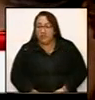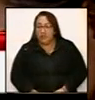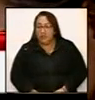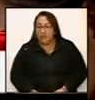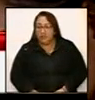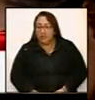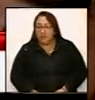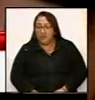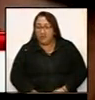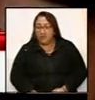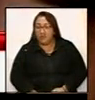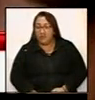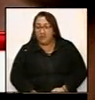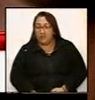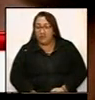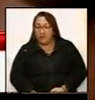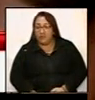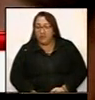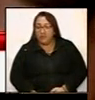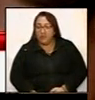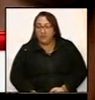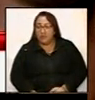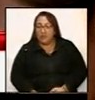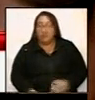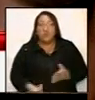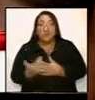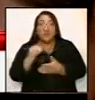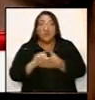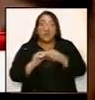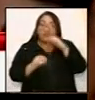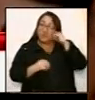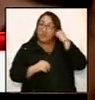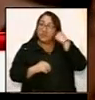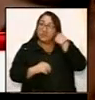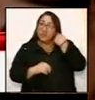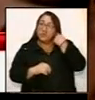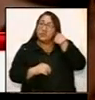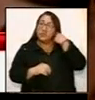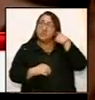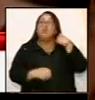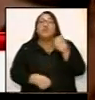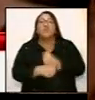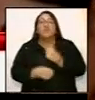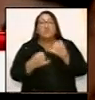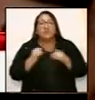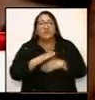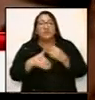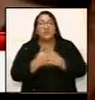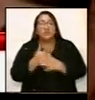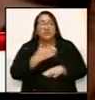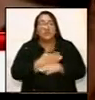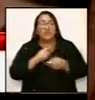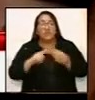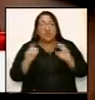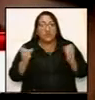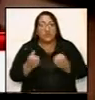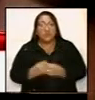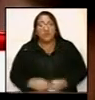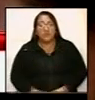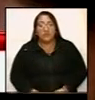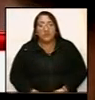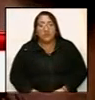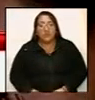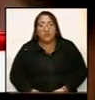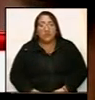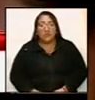muy importante nuevamente retomar ese trabajo y sobre todo averiguar en qué quedó ese informe que fue desde el Congreso de la República